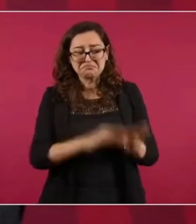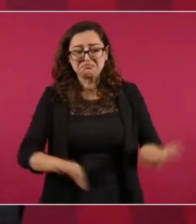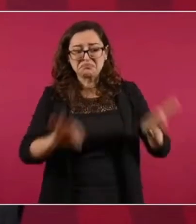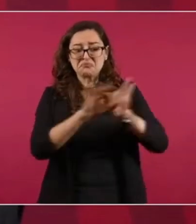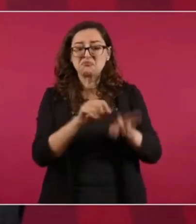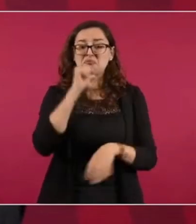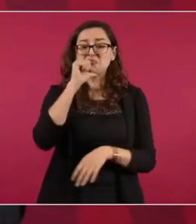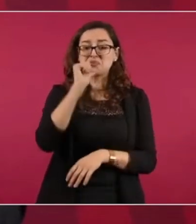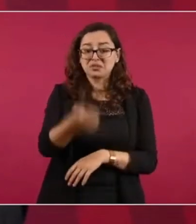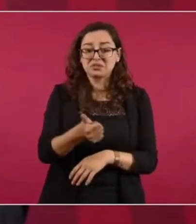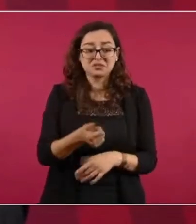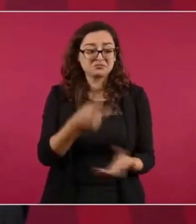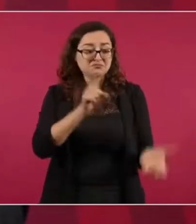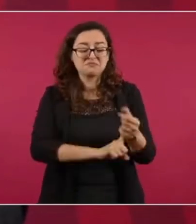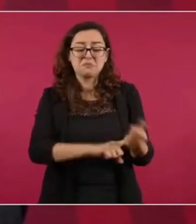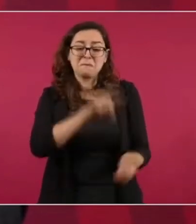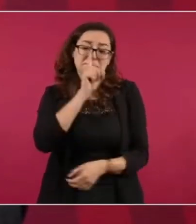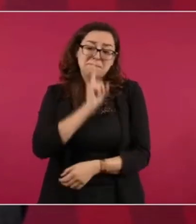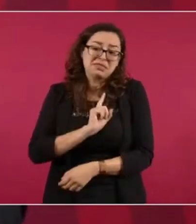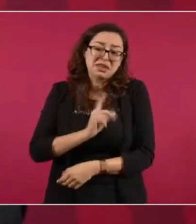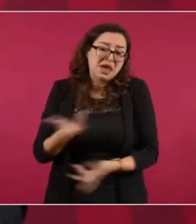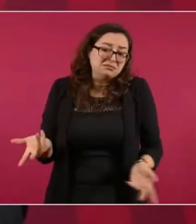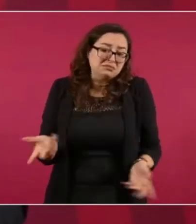relevancia porque es mentira.